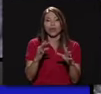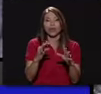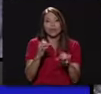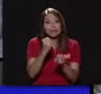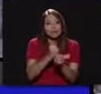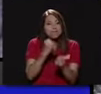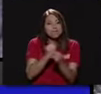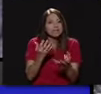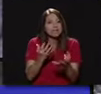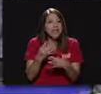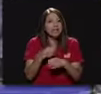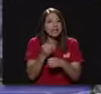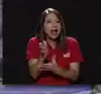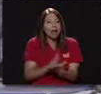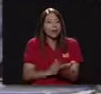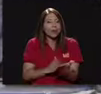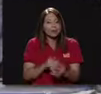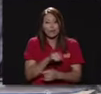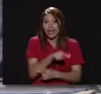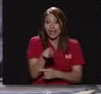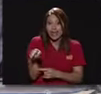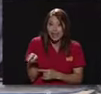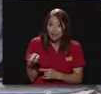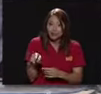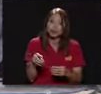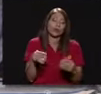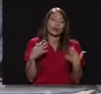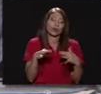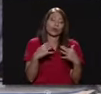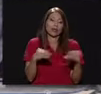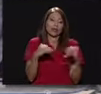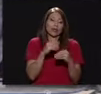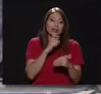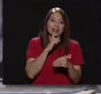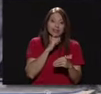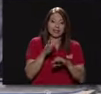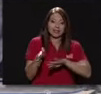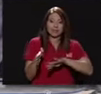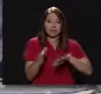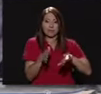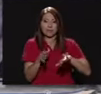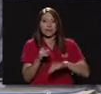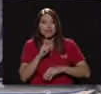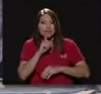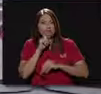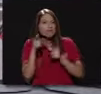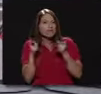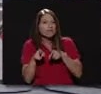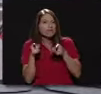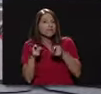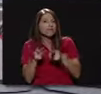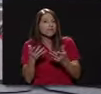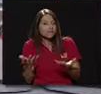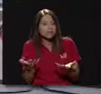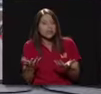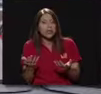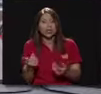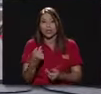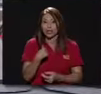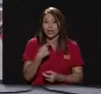de hacer algo. Eso en términos estructurales queda más difícil. En términos coyunturales, lo que yo aportaría es que